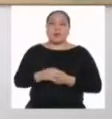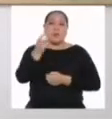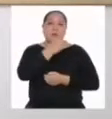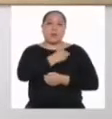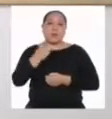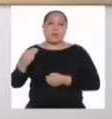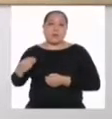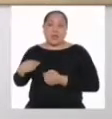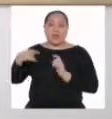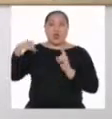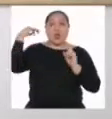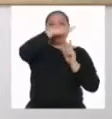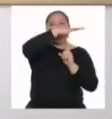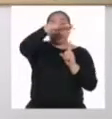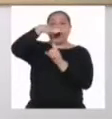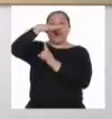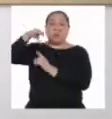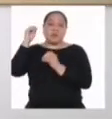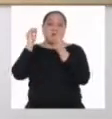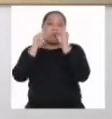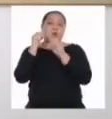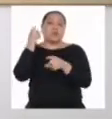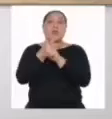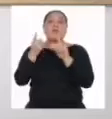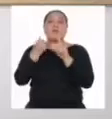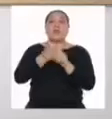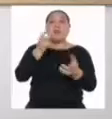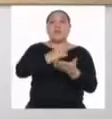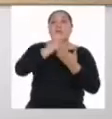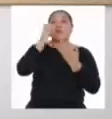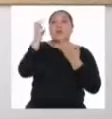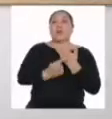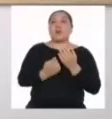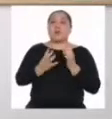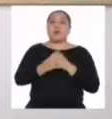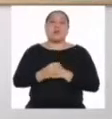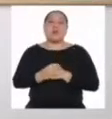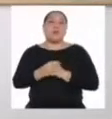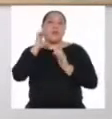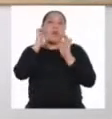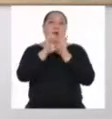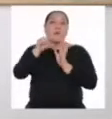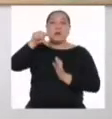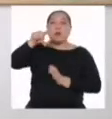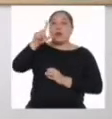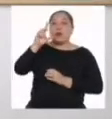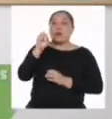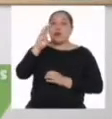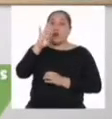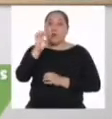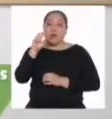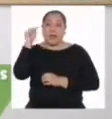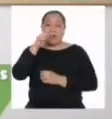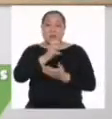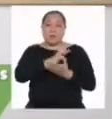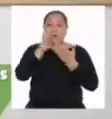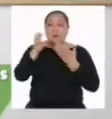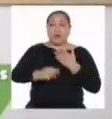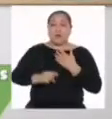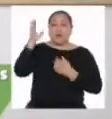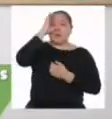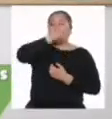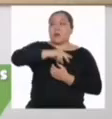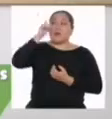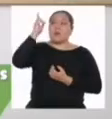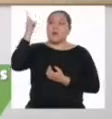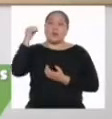el Ministerio del Ambiente se han desarrollado proyectos como el programa GLOBE. Este programa busca que los